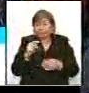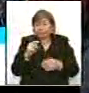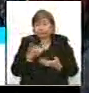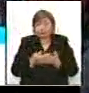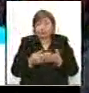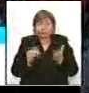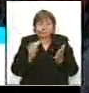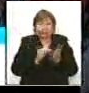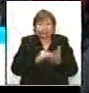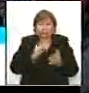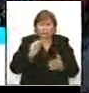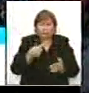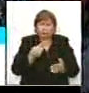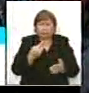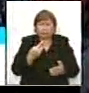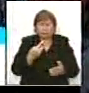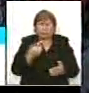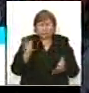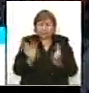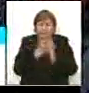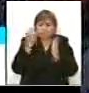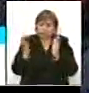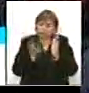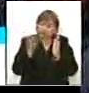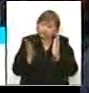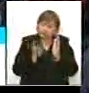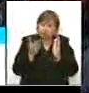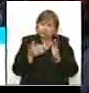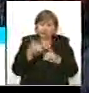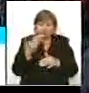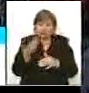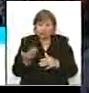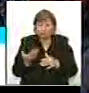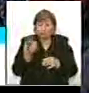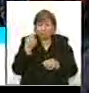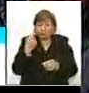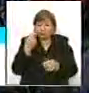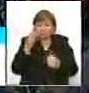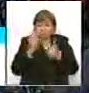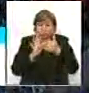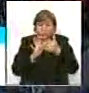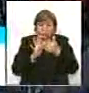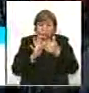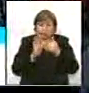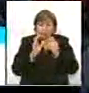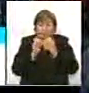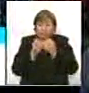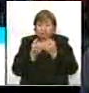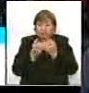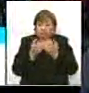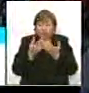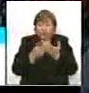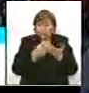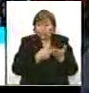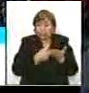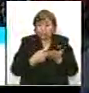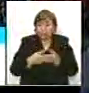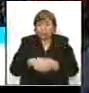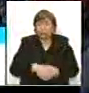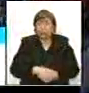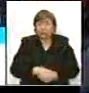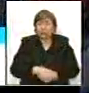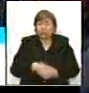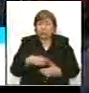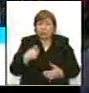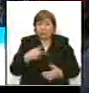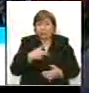de 1000 páginas, hay una alusión a que ojalá fueran 6 partidos, y pasamos más bien a discutir nosotros cómo